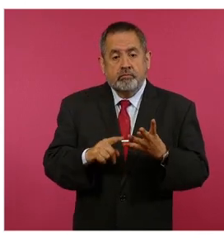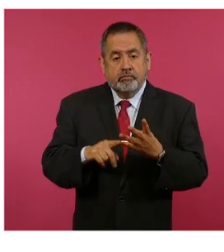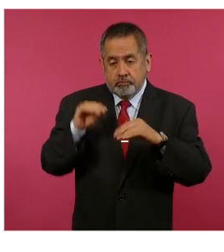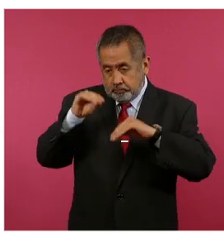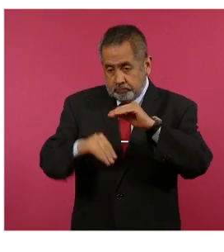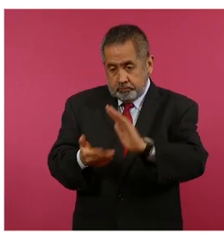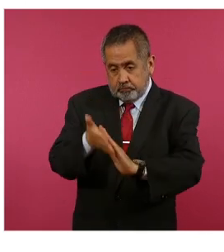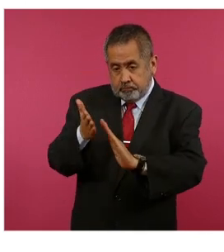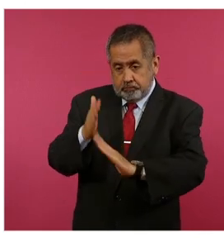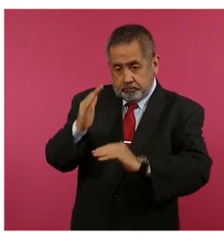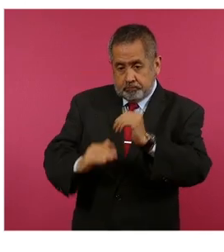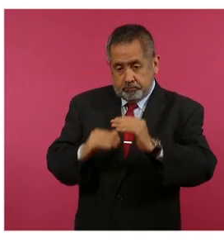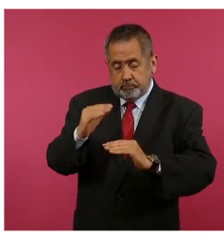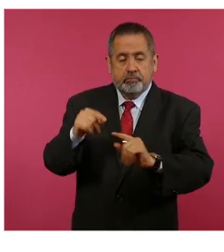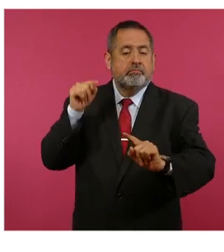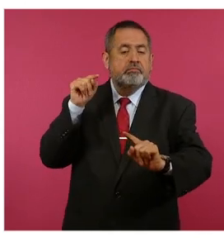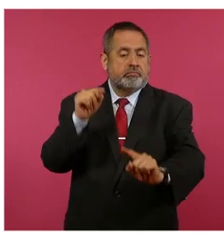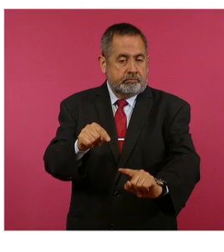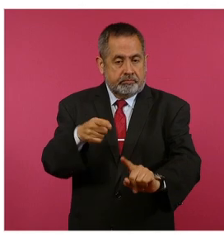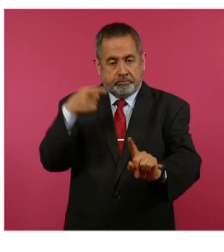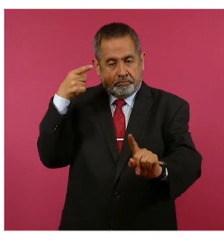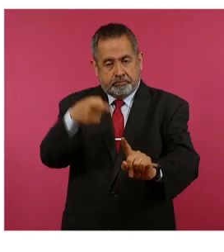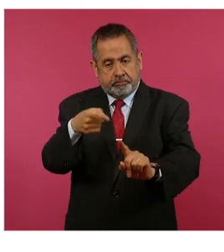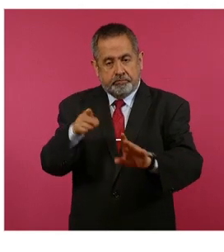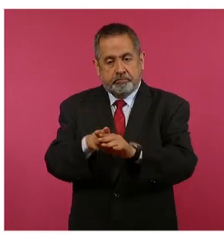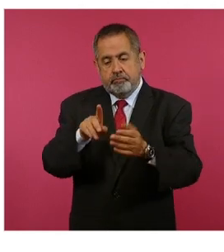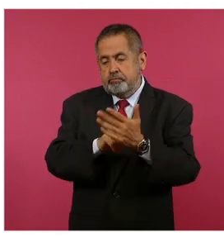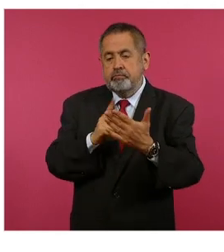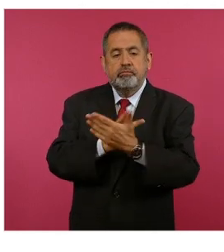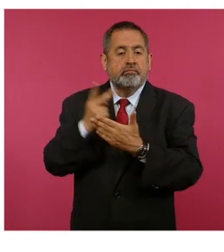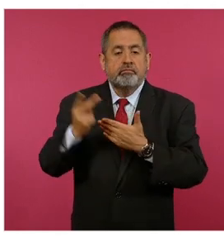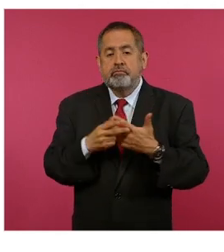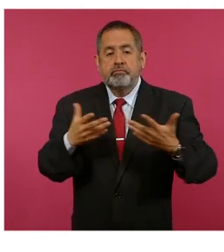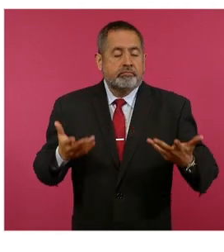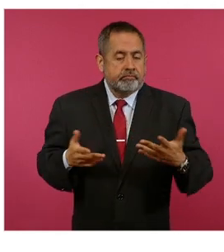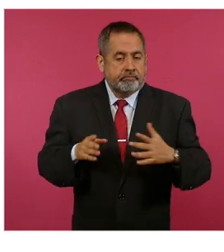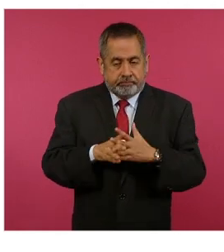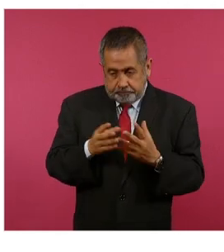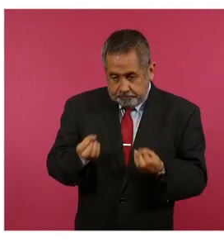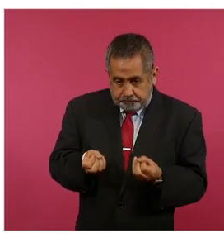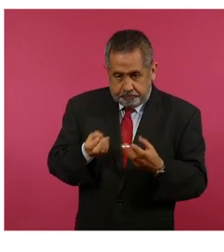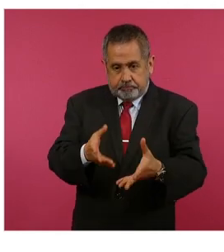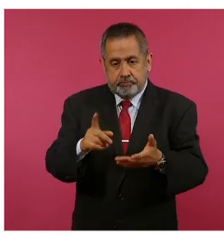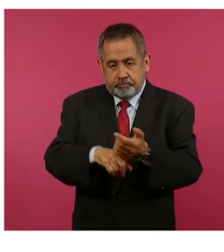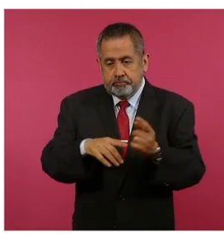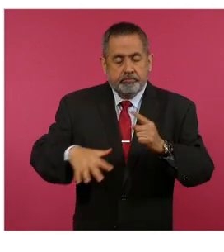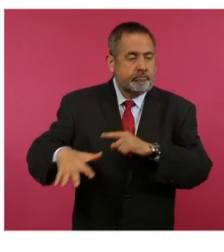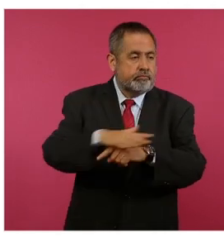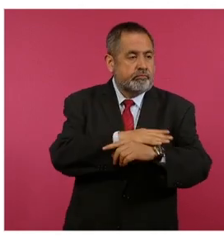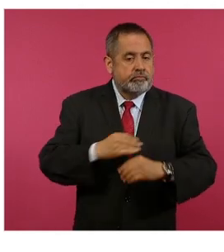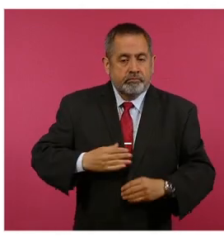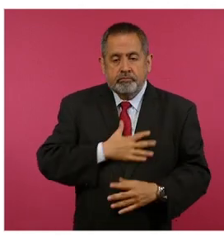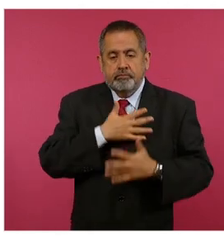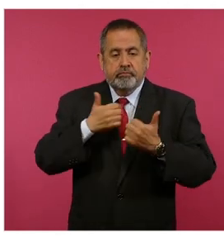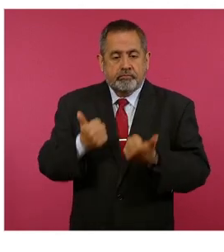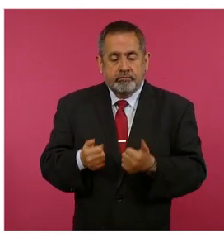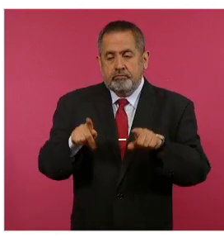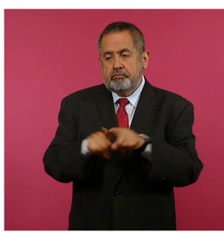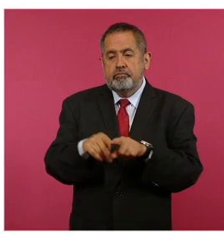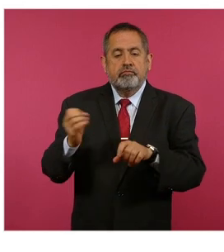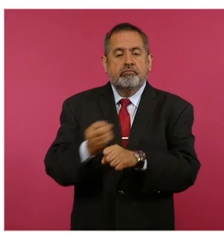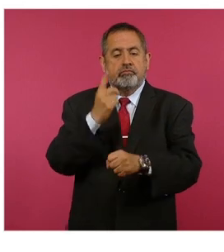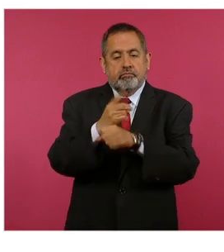cumpliendo de esta manera con el principio objetivo del programa, que es contribuir al bienestar social y la igualdad